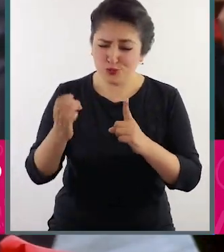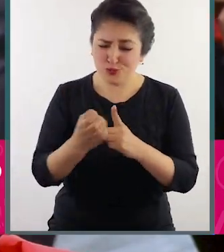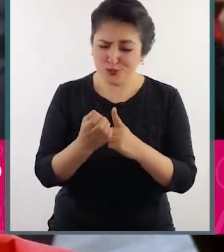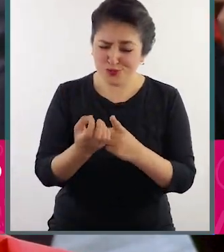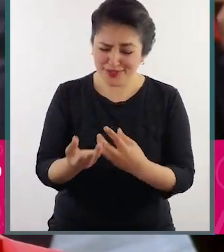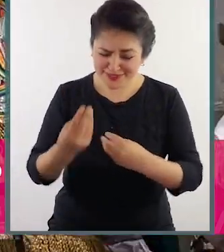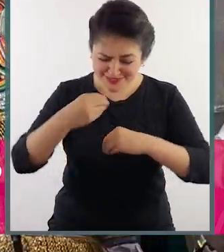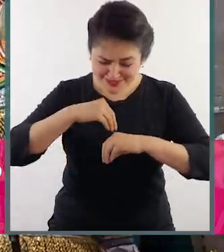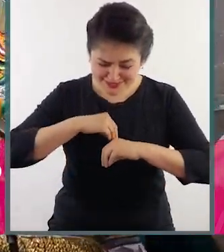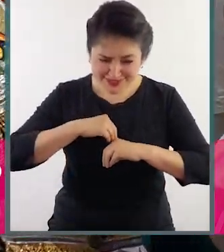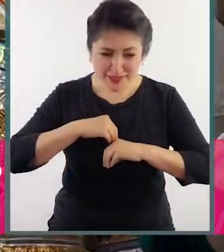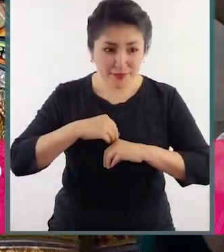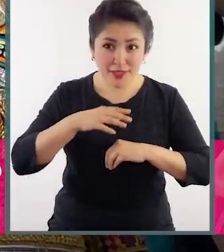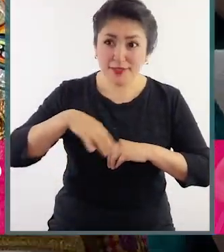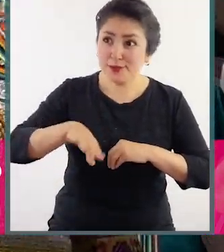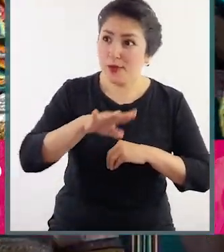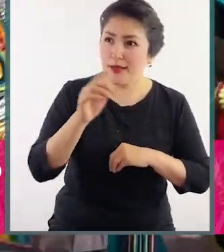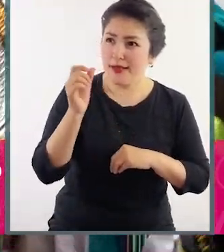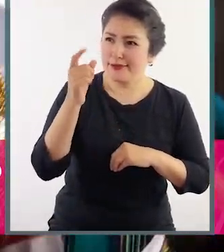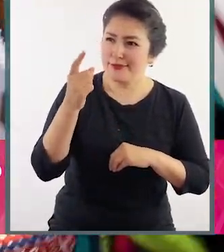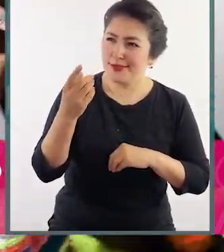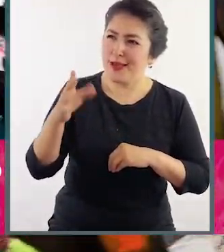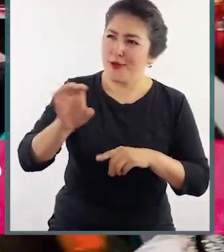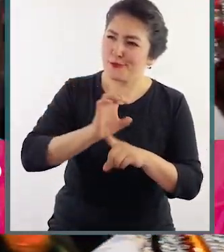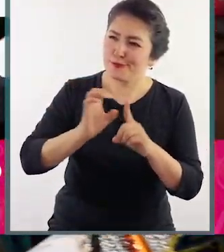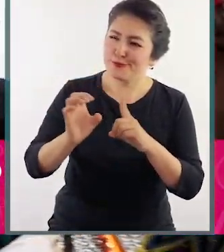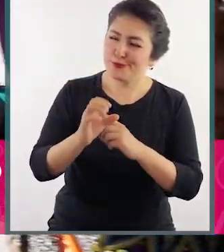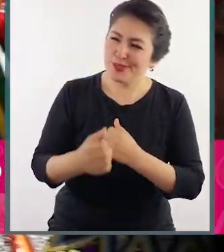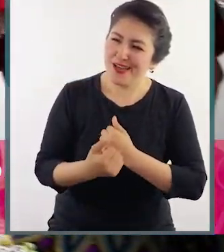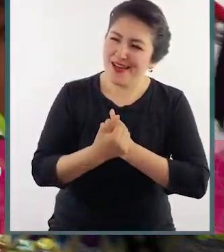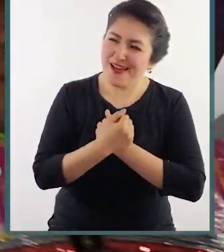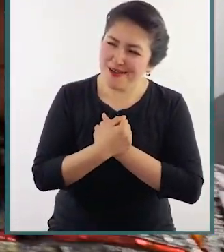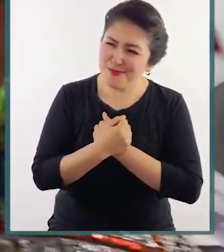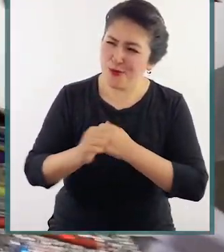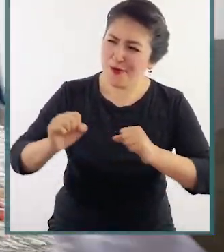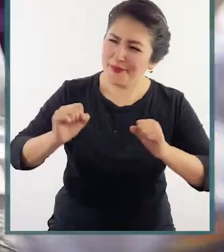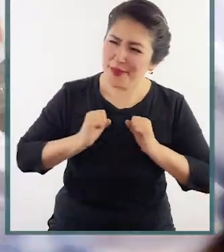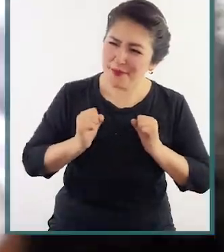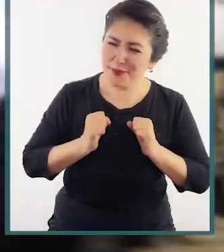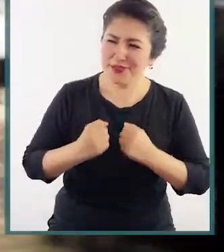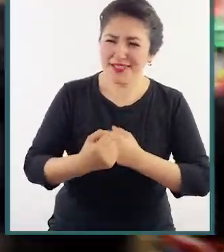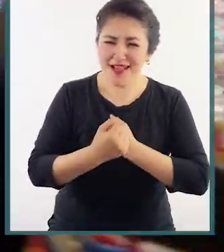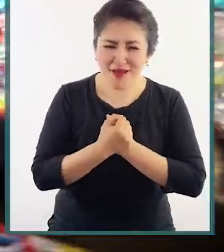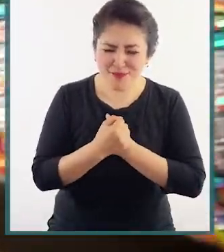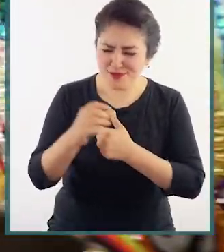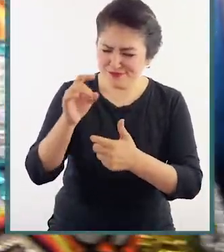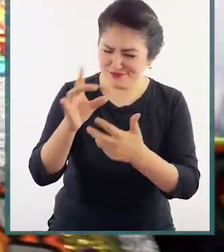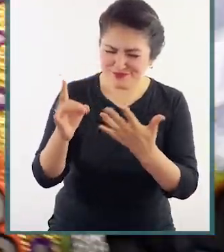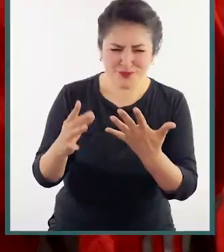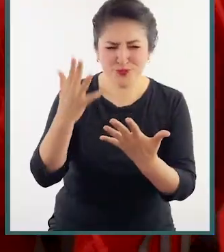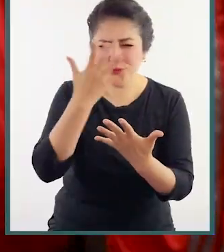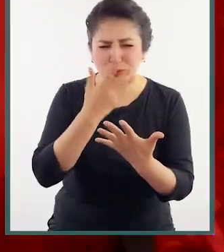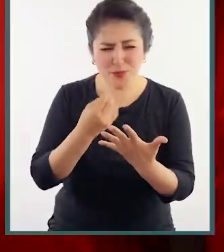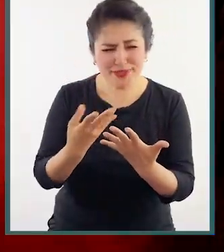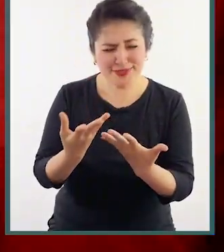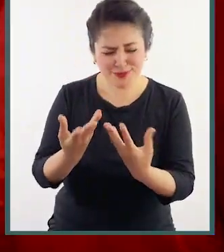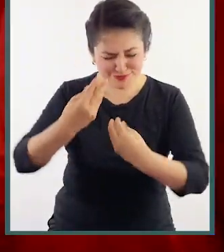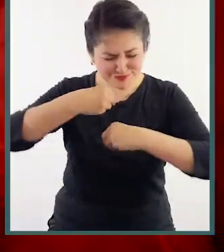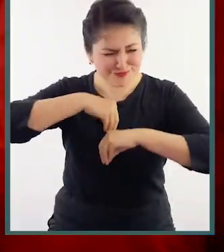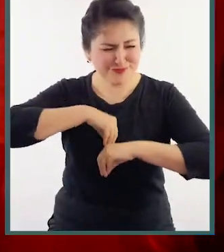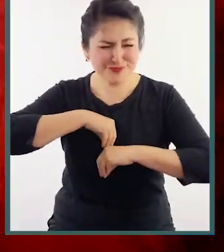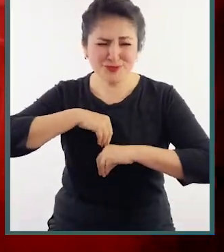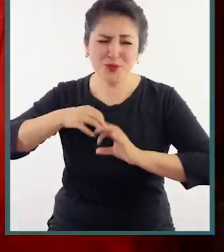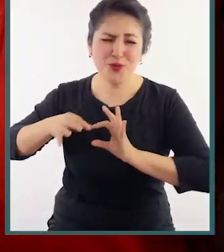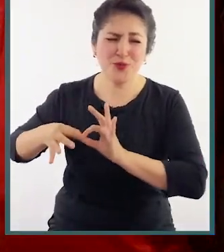a permitir a un entendimiento, el amor a nuestra cultura, el amor al deporte, al amor a las cosas de belleza.